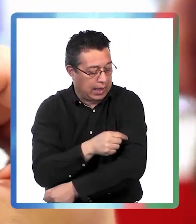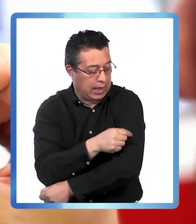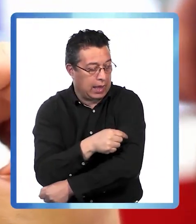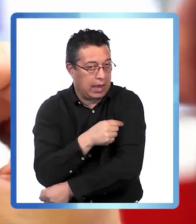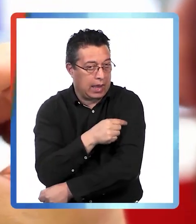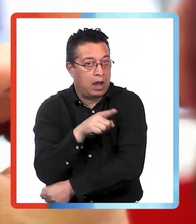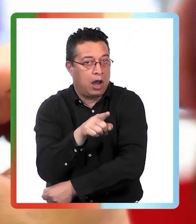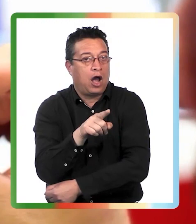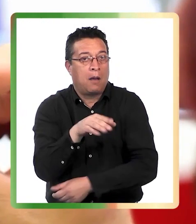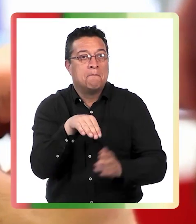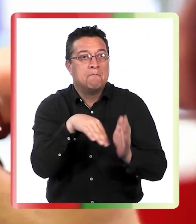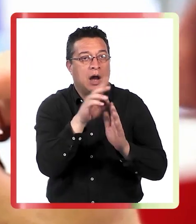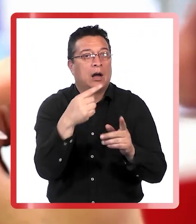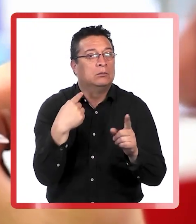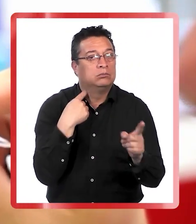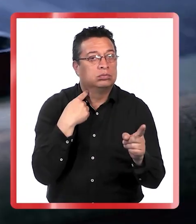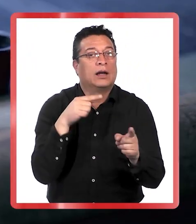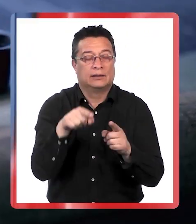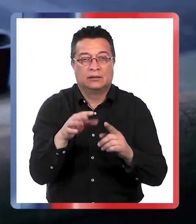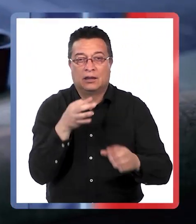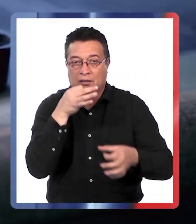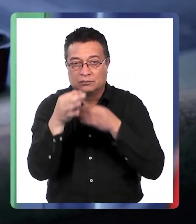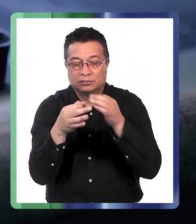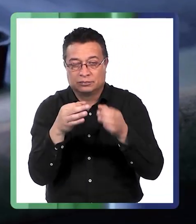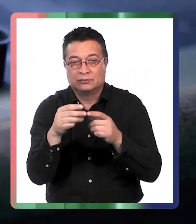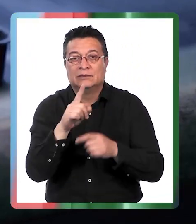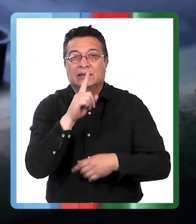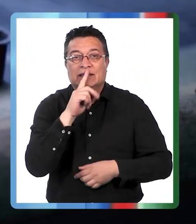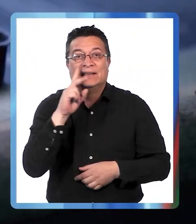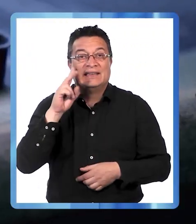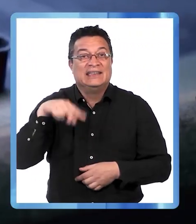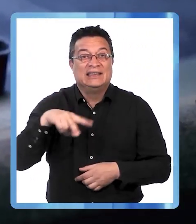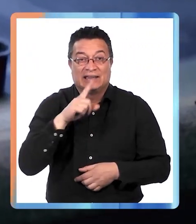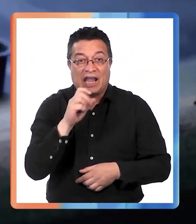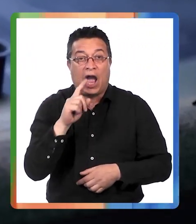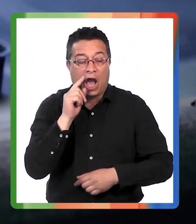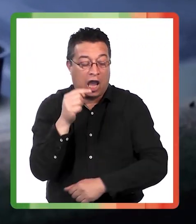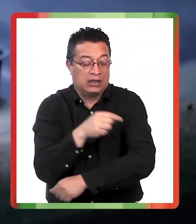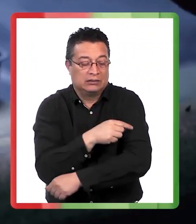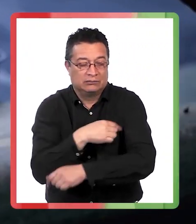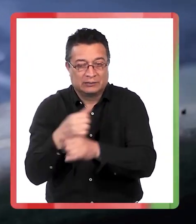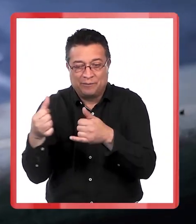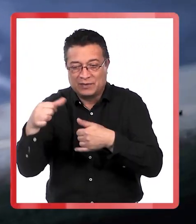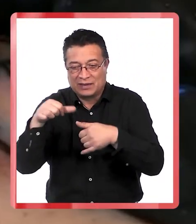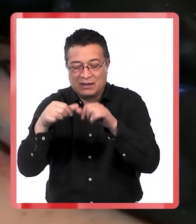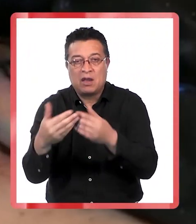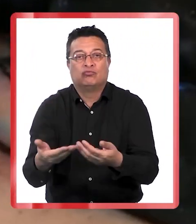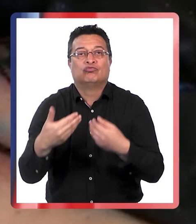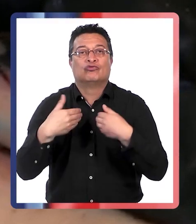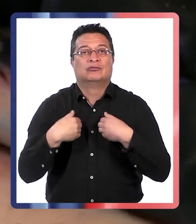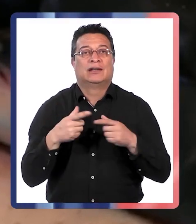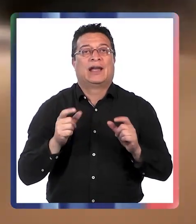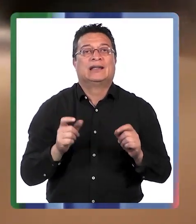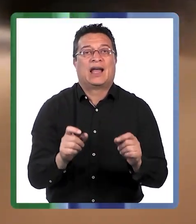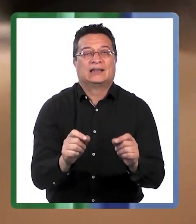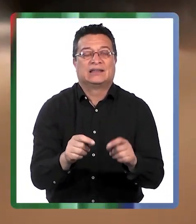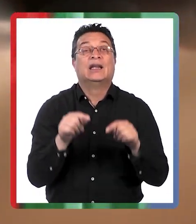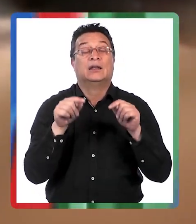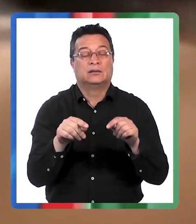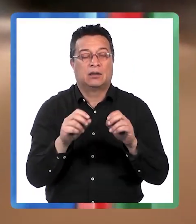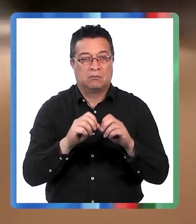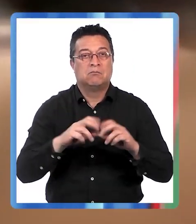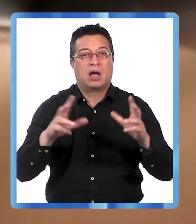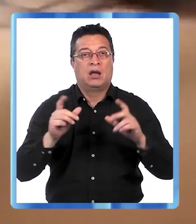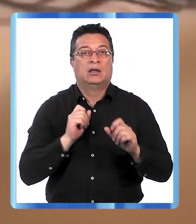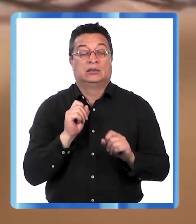tatuajes. Los mismos gestores explicaron que las tintas a menudo contienen sustancias químicas cancerígenas y el proceso despierta